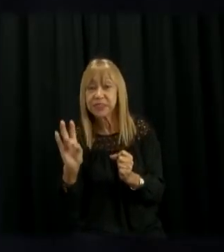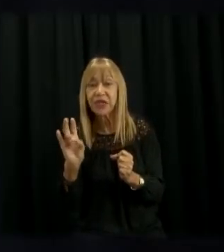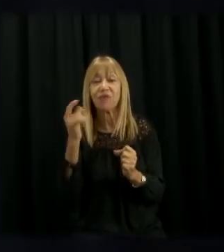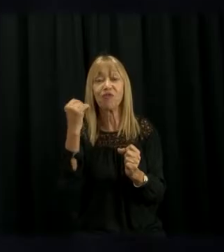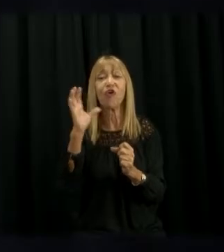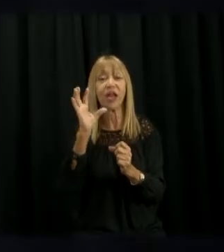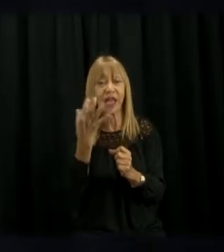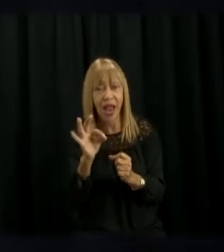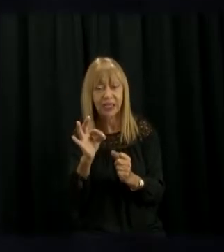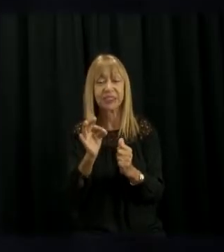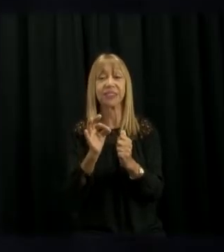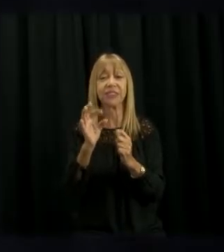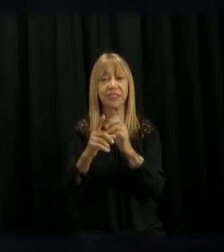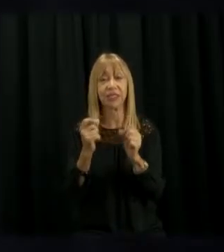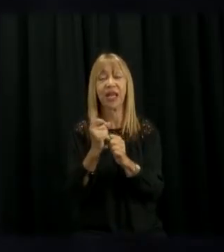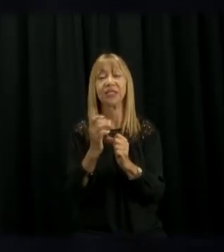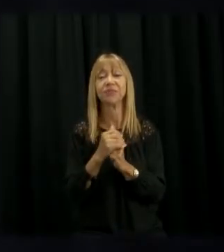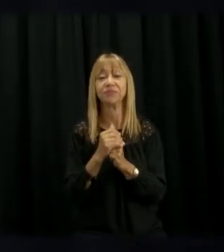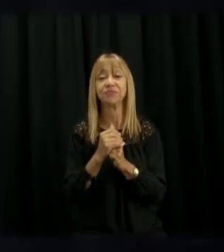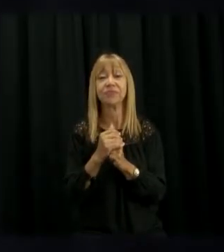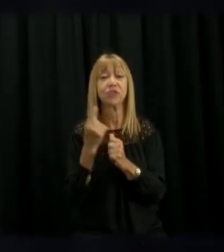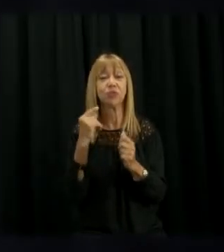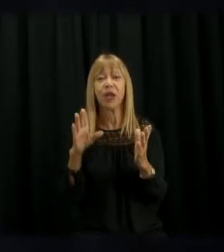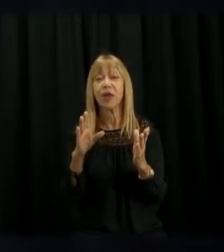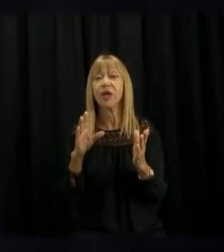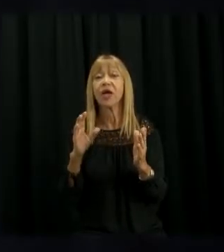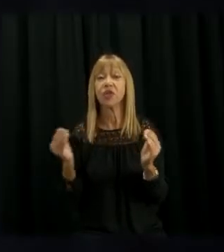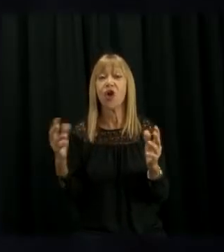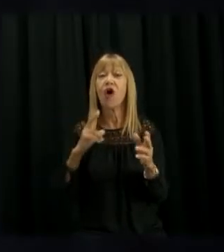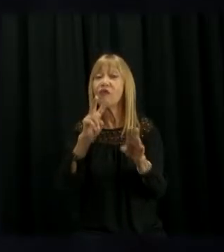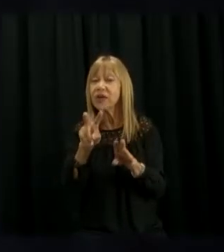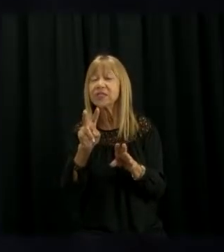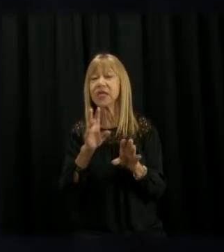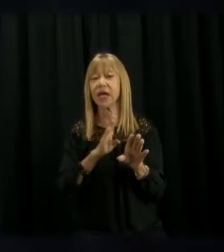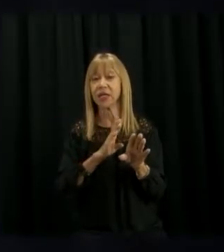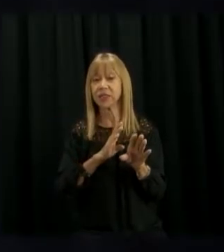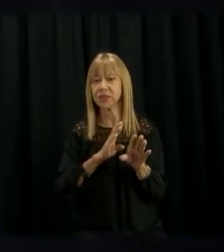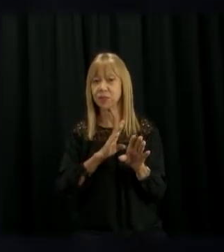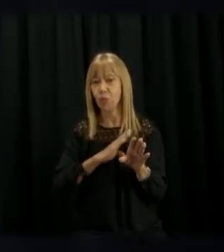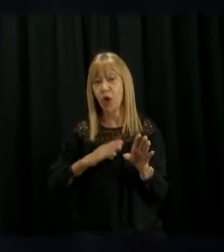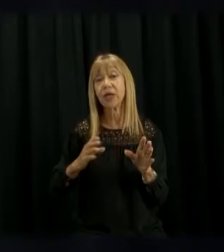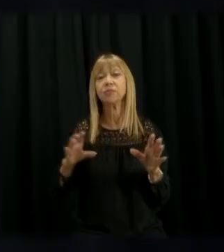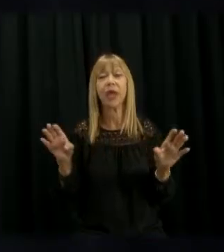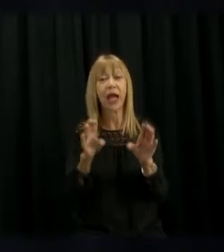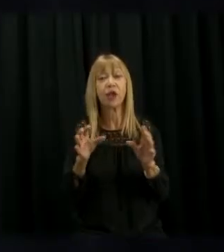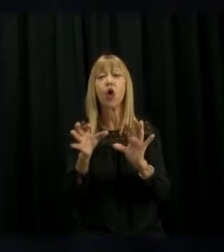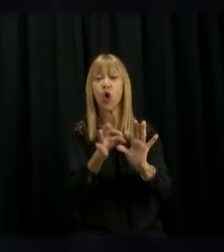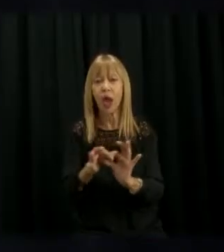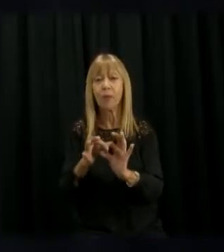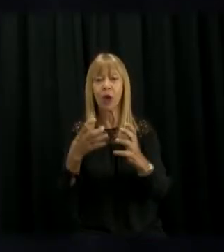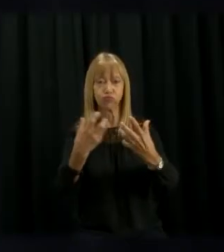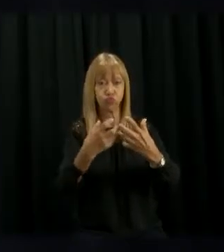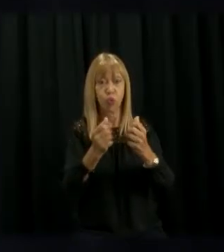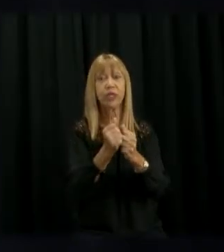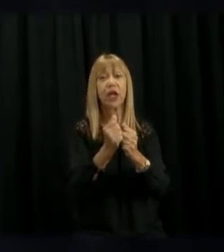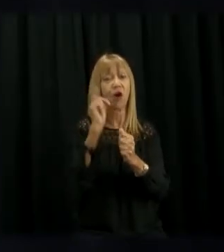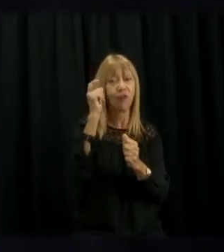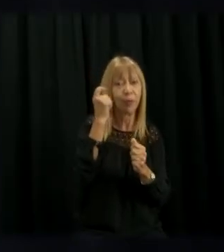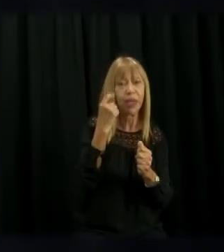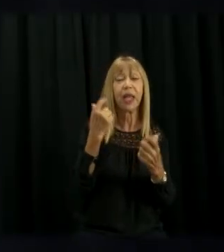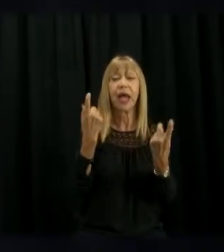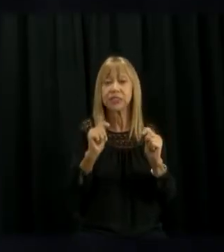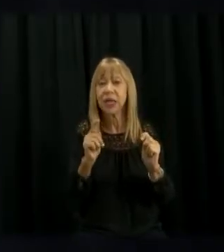para el año fiscal 19. Para ese efecto, la Junta, en su papel, ha estado colaborando